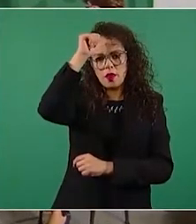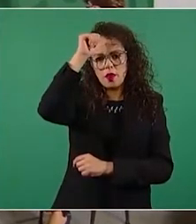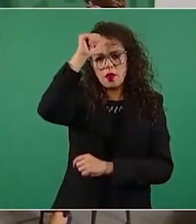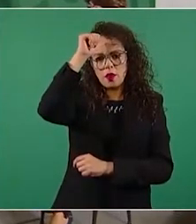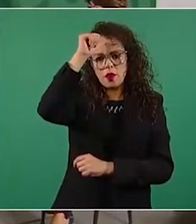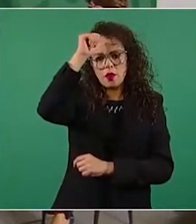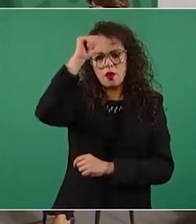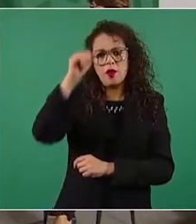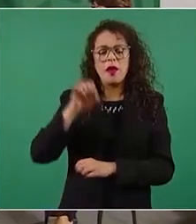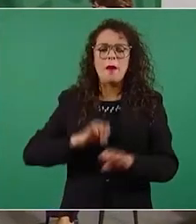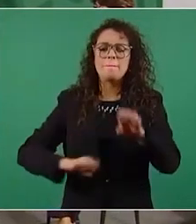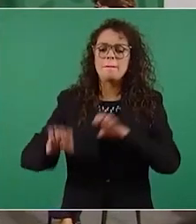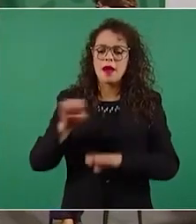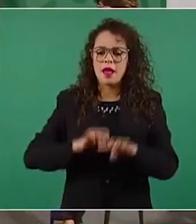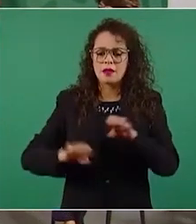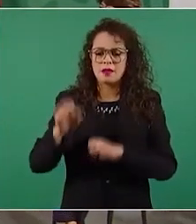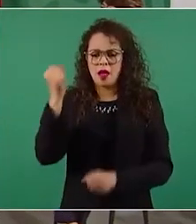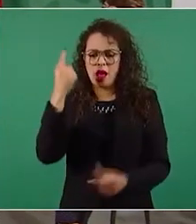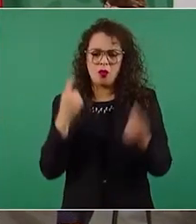algunas empresas,